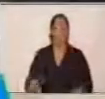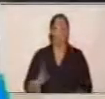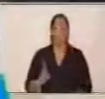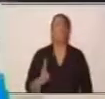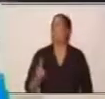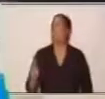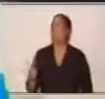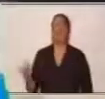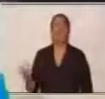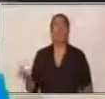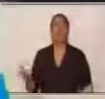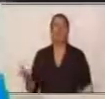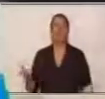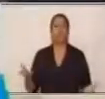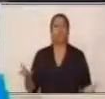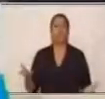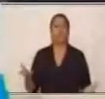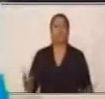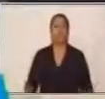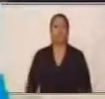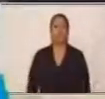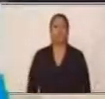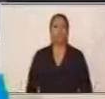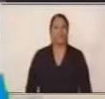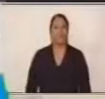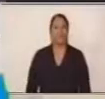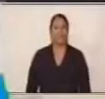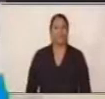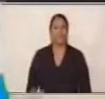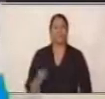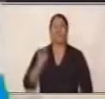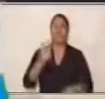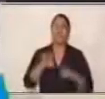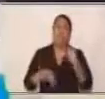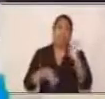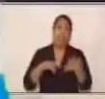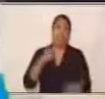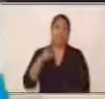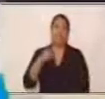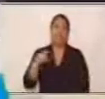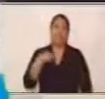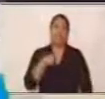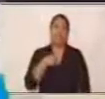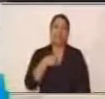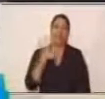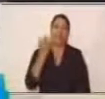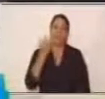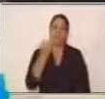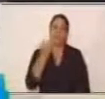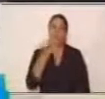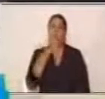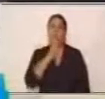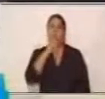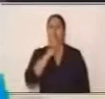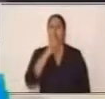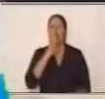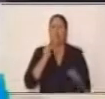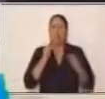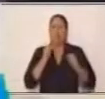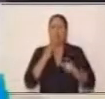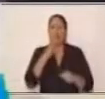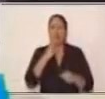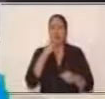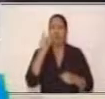encontrar ángulos agudos? A veces hemos saboreado un helado. Si observamos el cono,